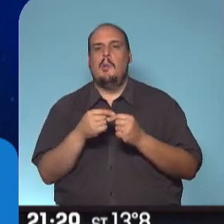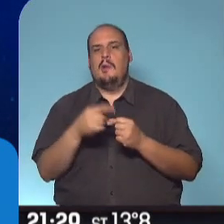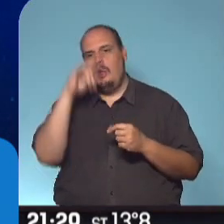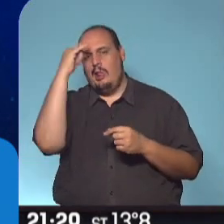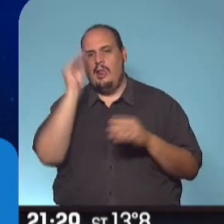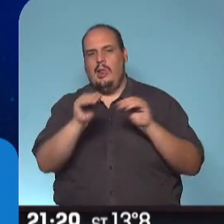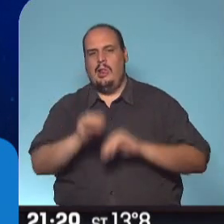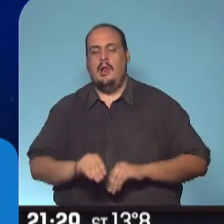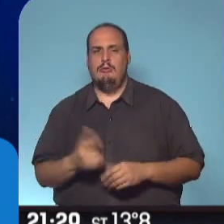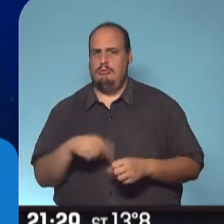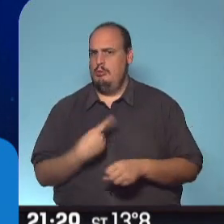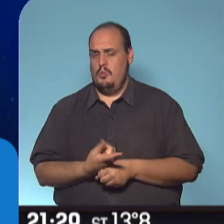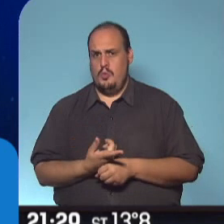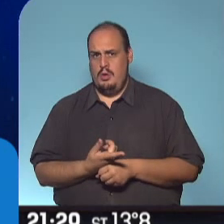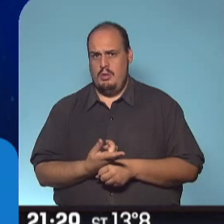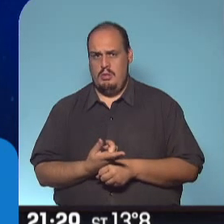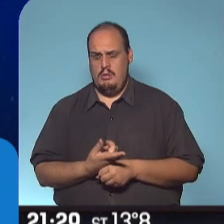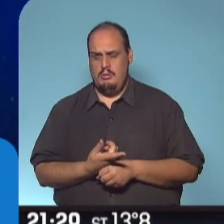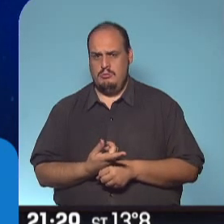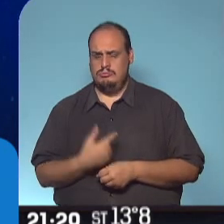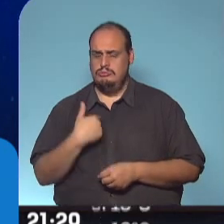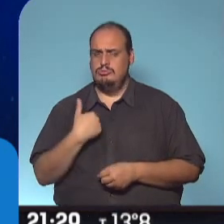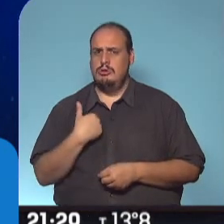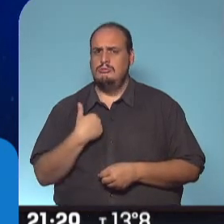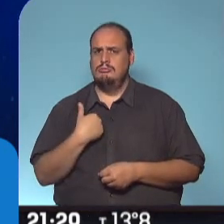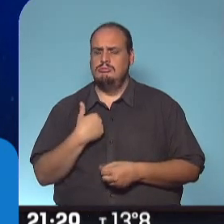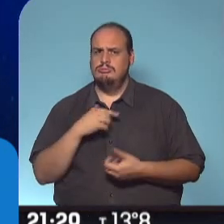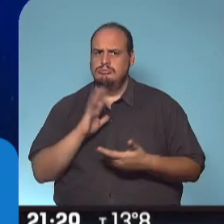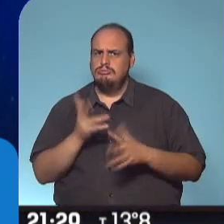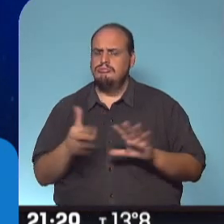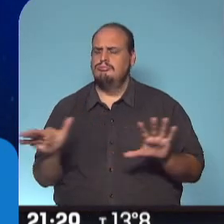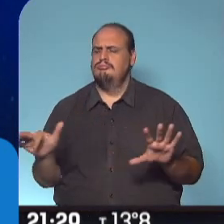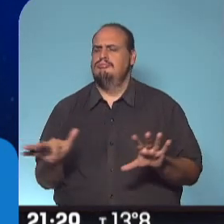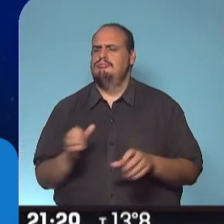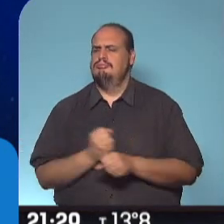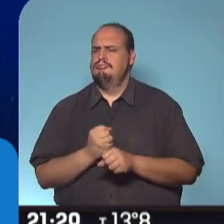y yo quiero ser notable